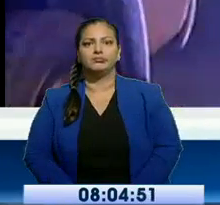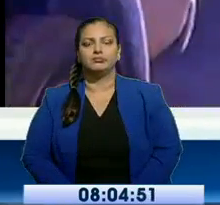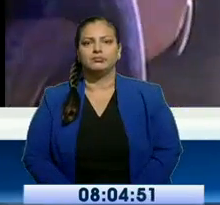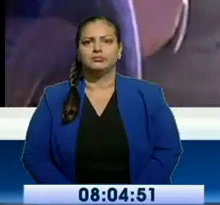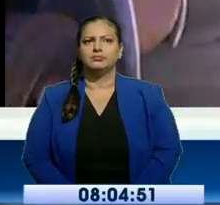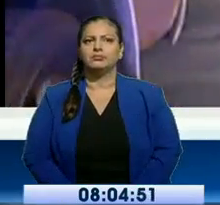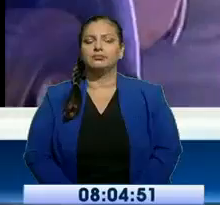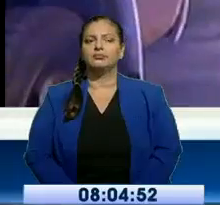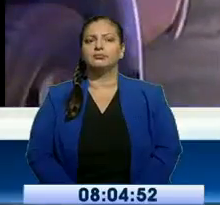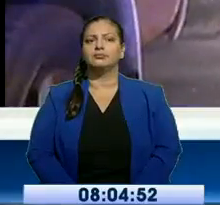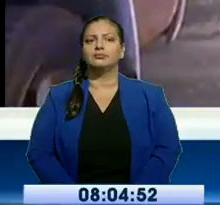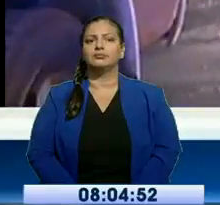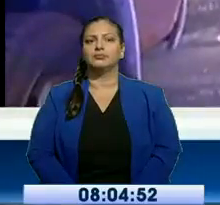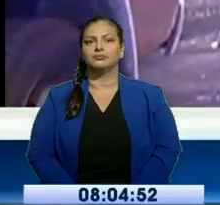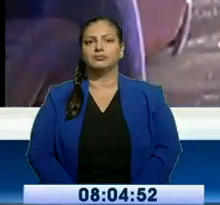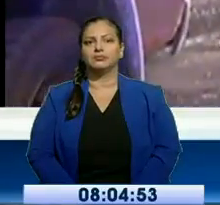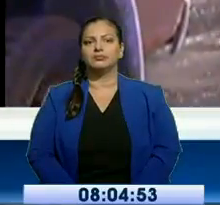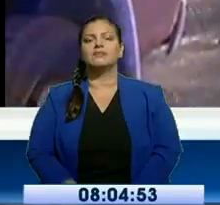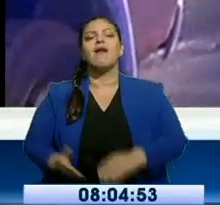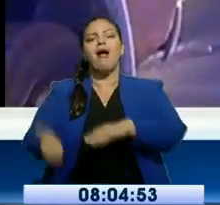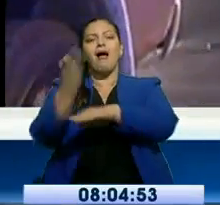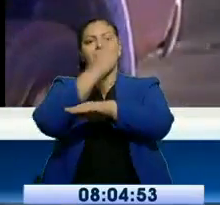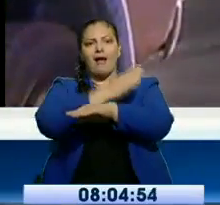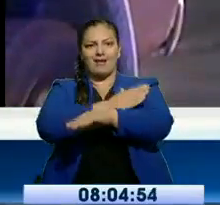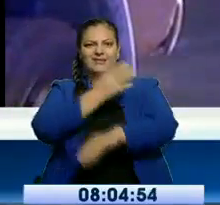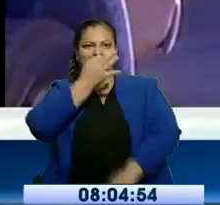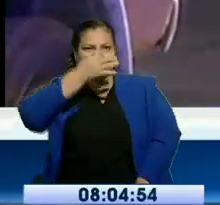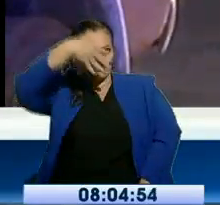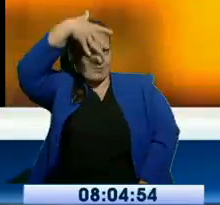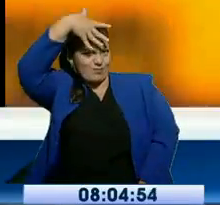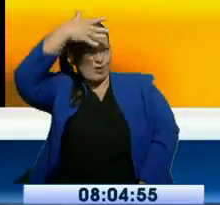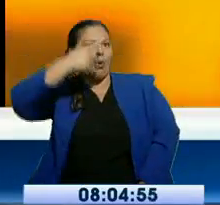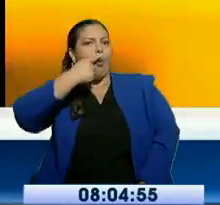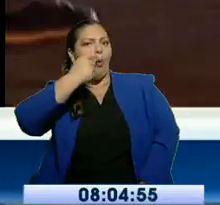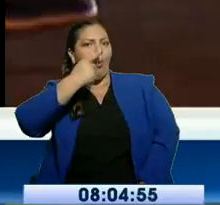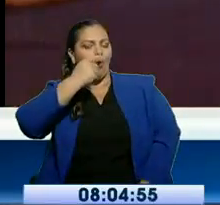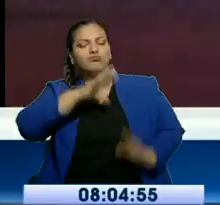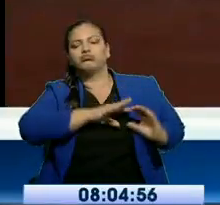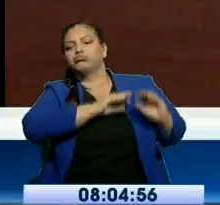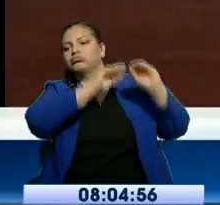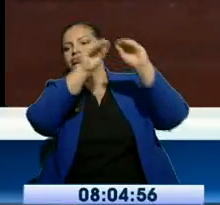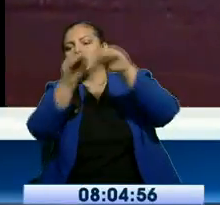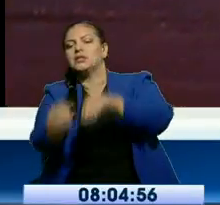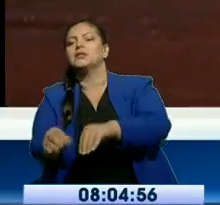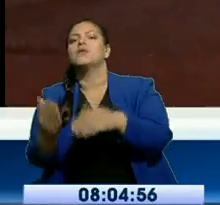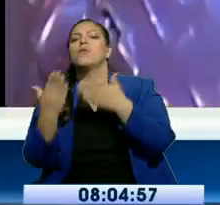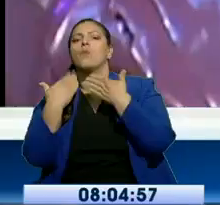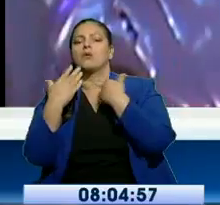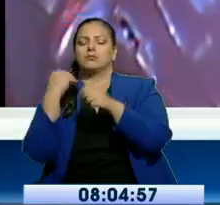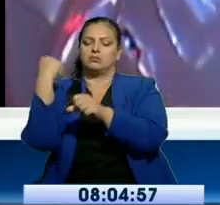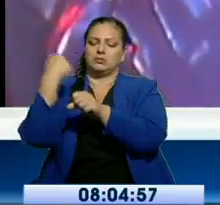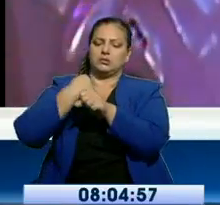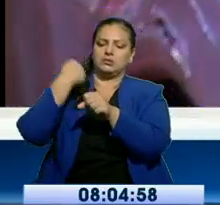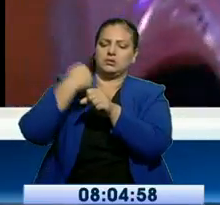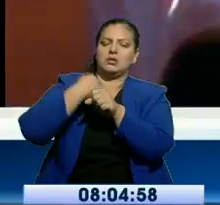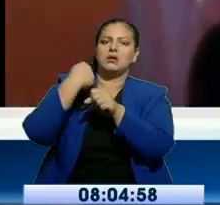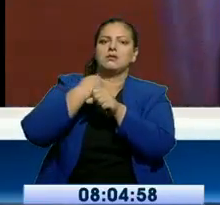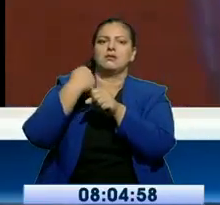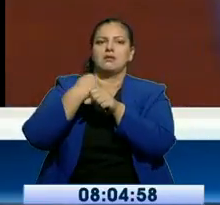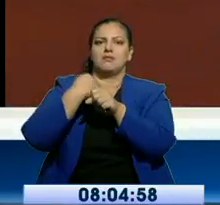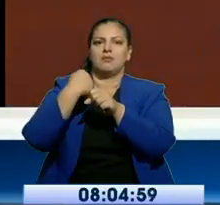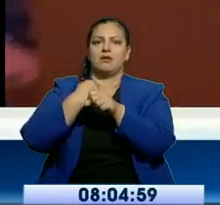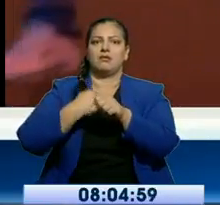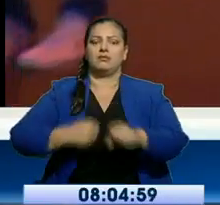al ver el cadáver de ese joven padre de familia de 27 años en la calzada y ensangrentado, además el automotor